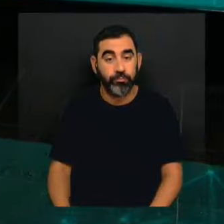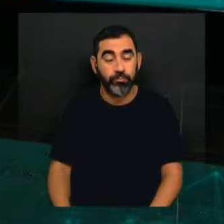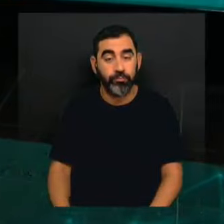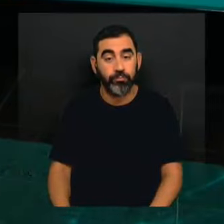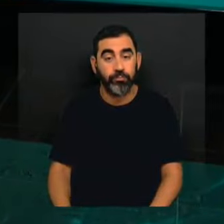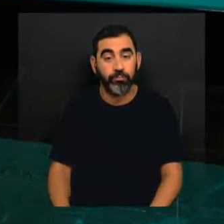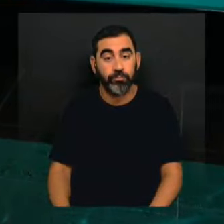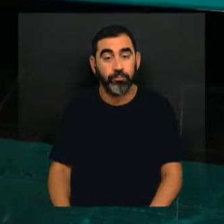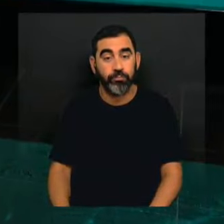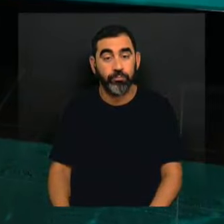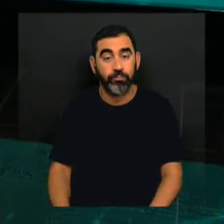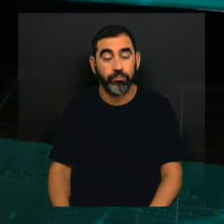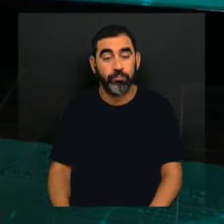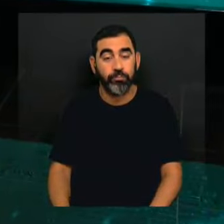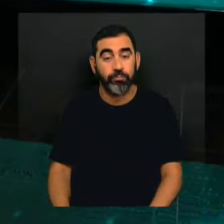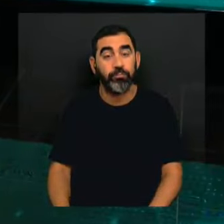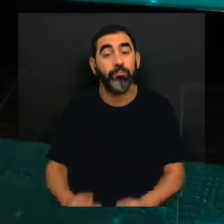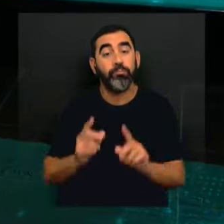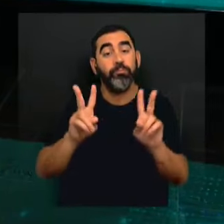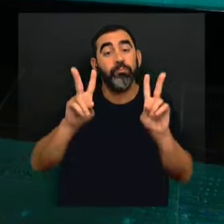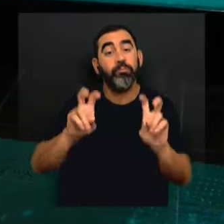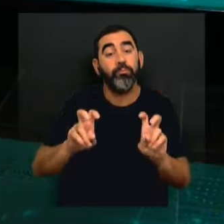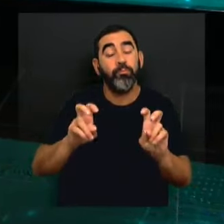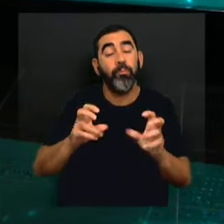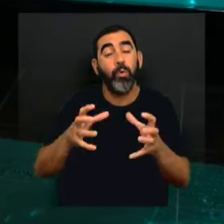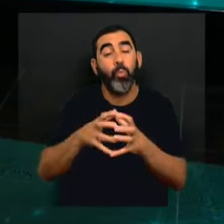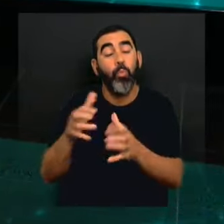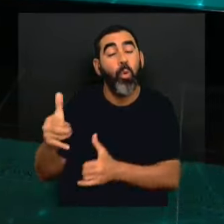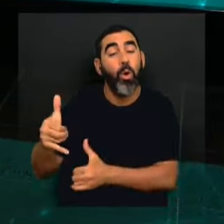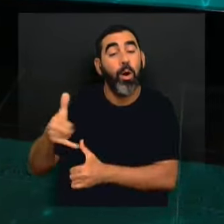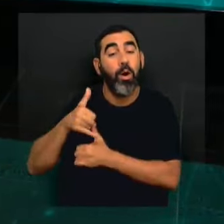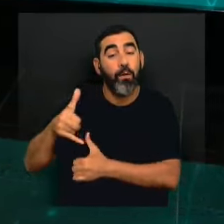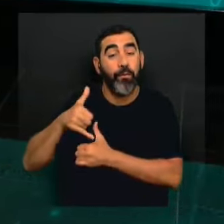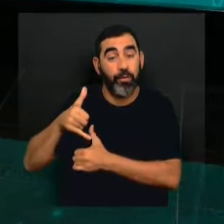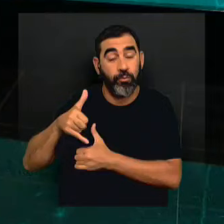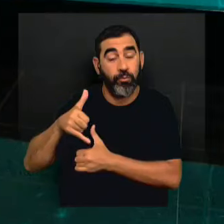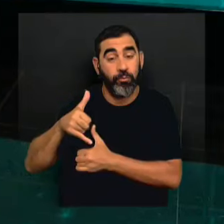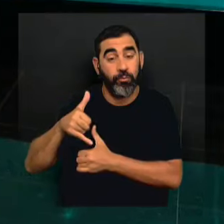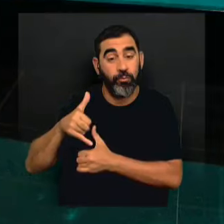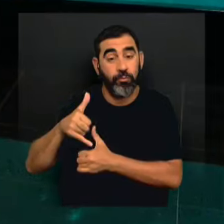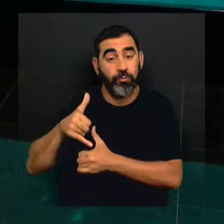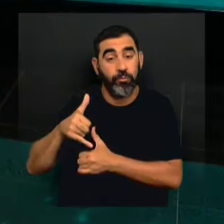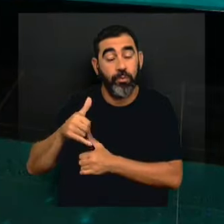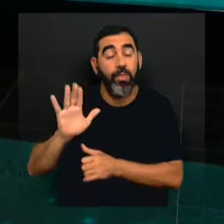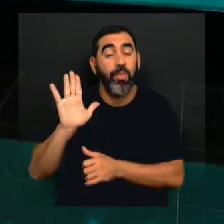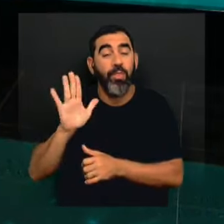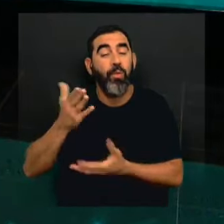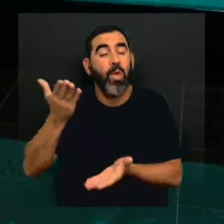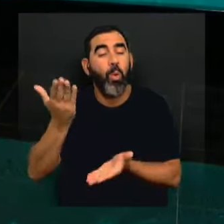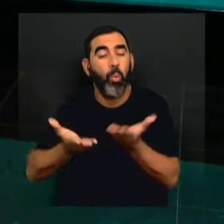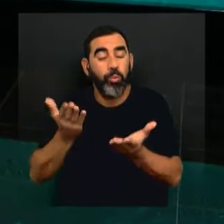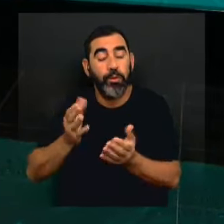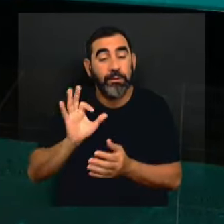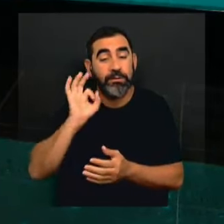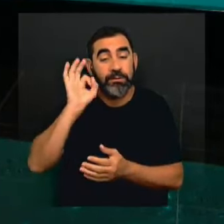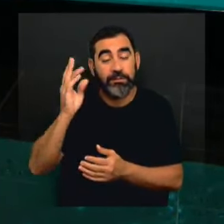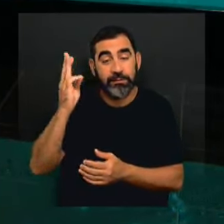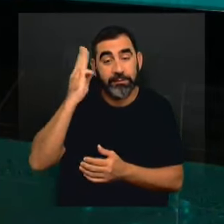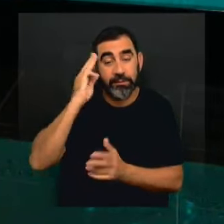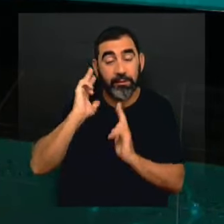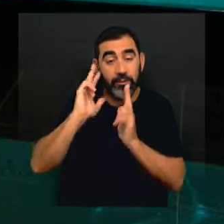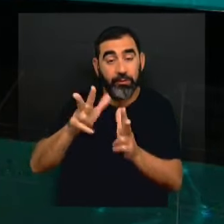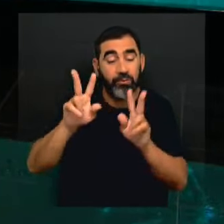eh plebiscito que tiene tiene que ver con el que impulsa Cabildo abierto como conocida como deuda justa el senador guido marini Ríos habló